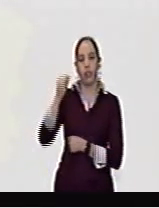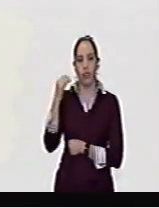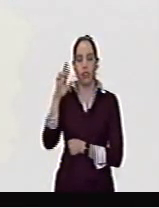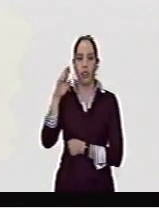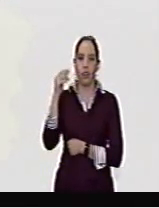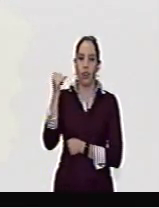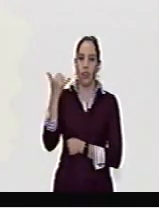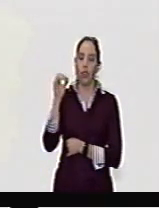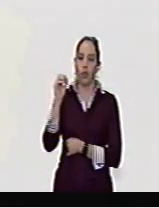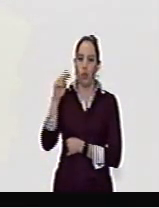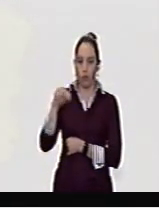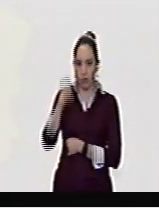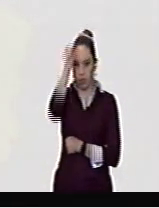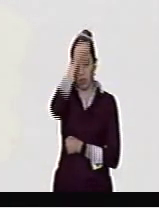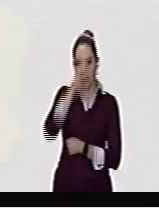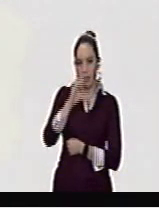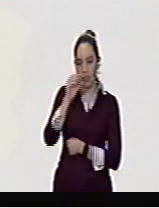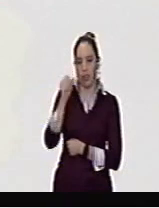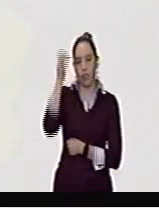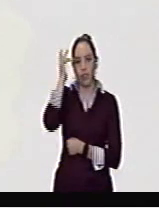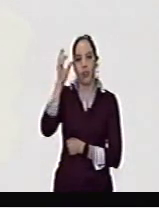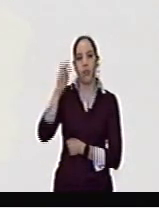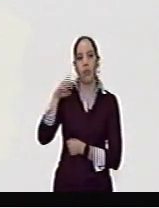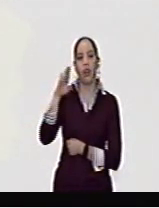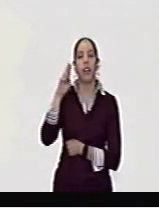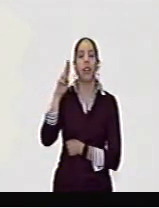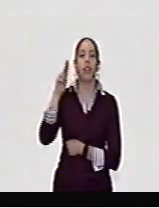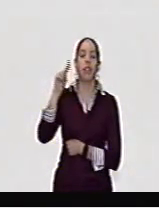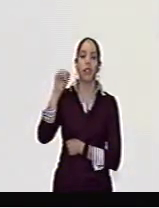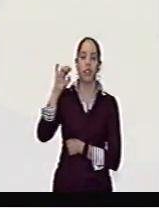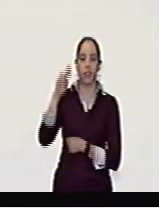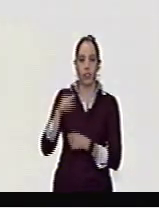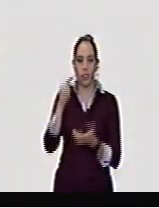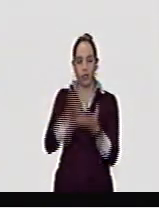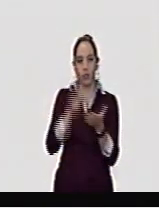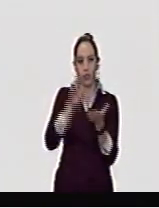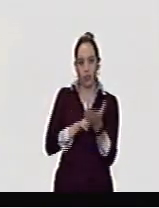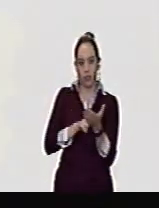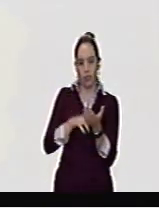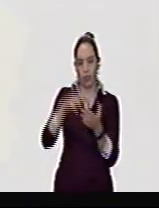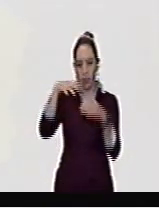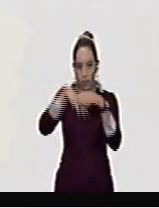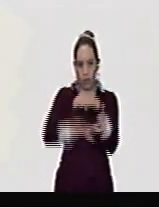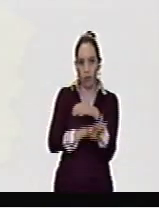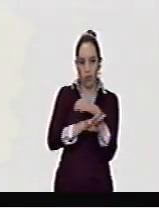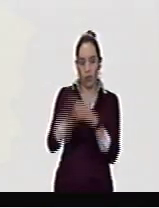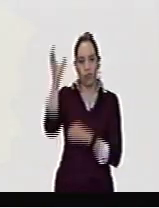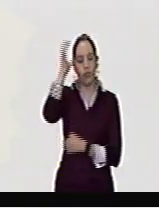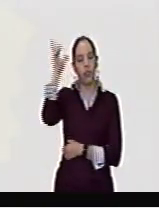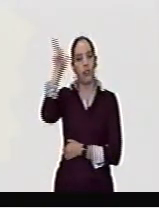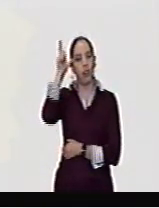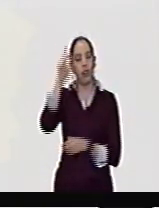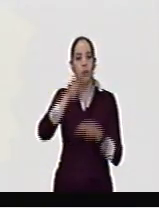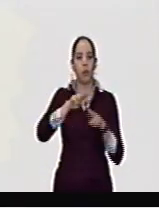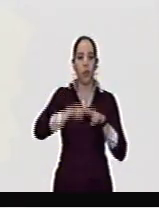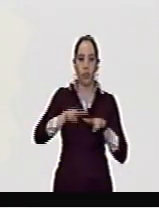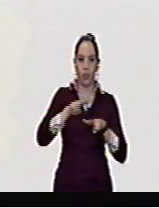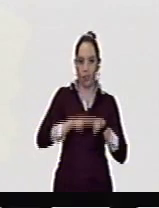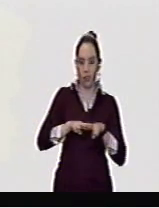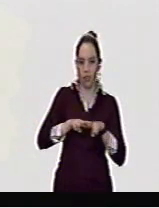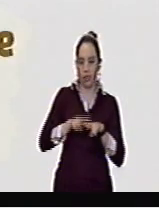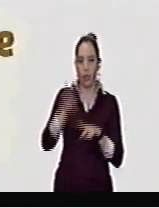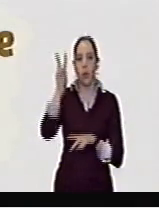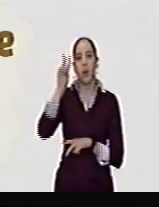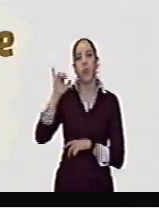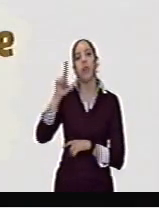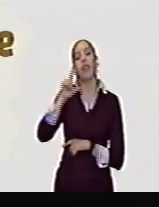Rayón, San Ciro de Acosta, San Martín Chalchicuautla, Tamazunchale, Real de 14, Cedral,